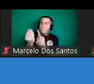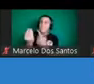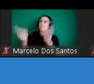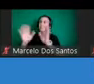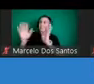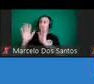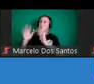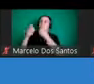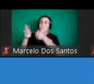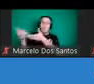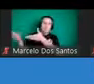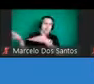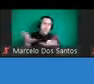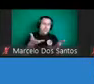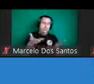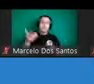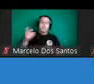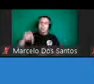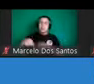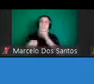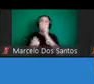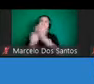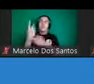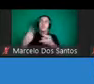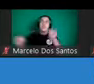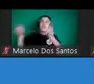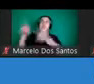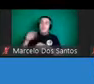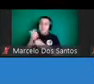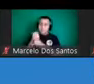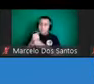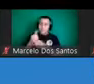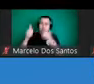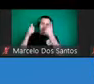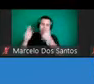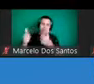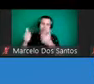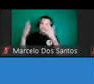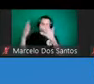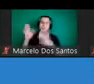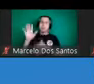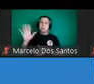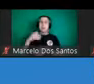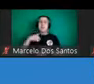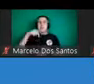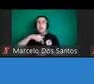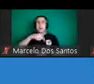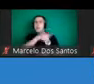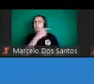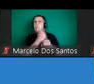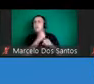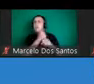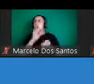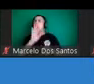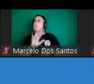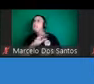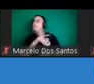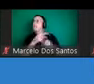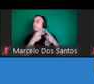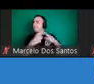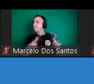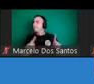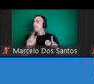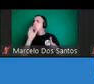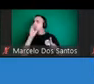que yo me sienta más tranquilo, menos ansioso y pueda comprender qué es lo que va a ir pasando, ¿verdad? Más en el caso